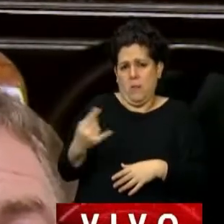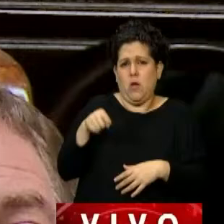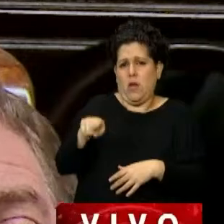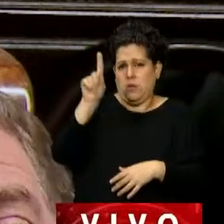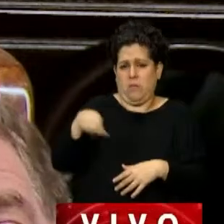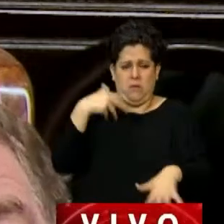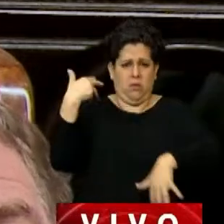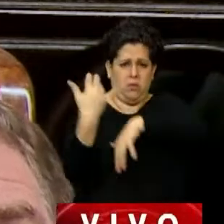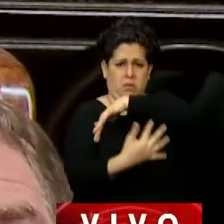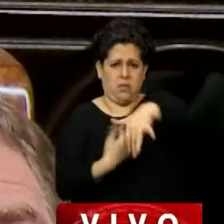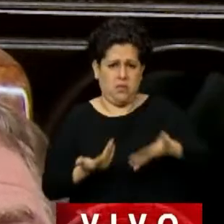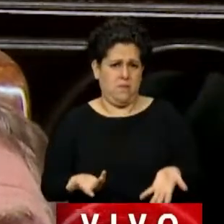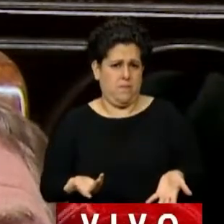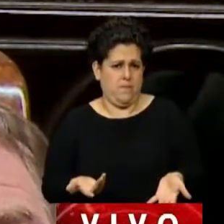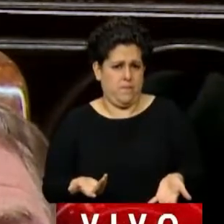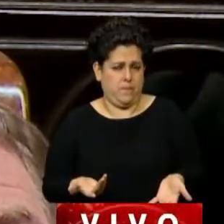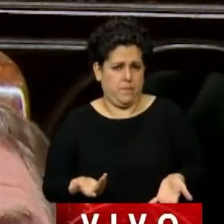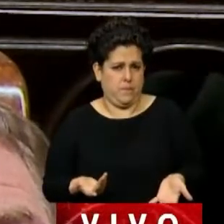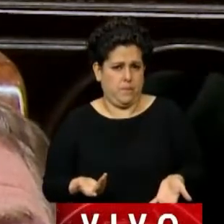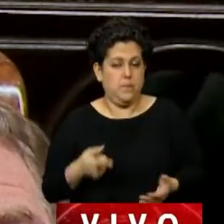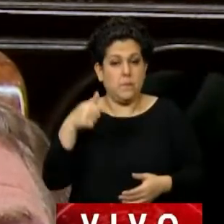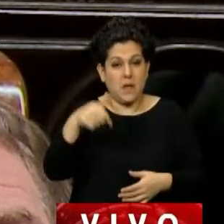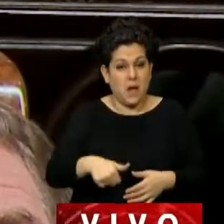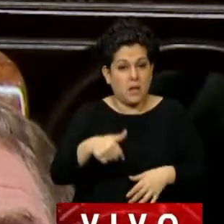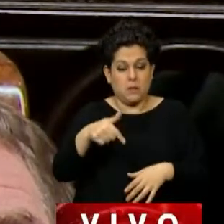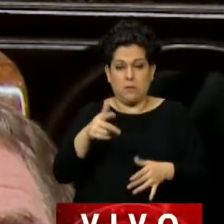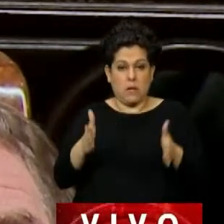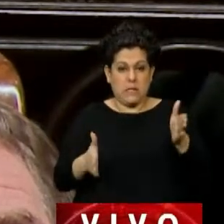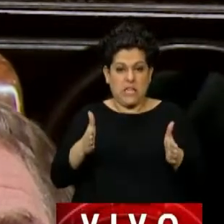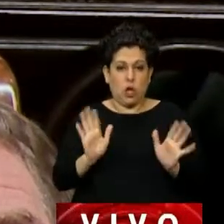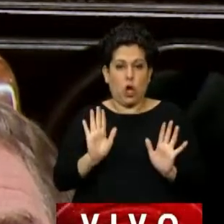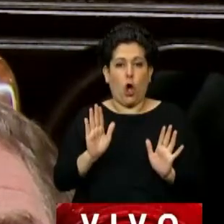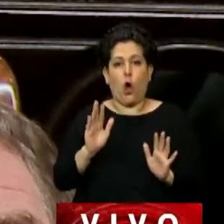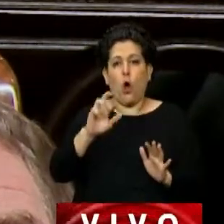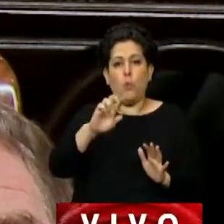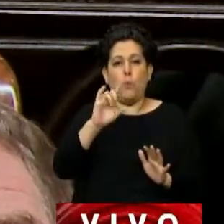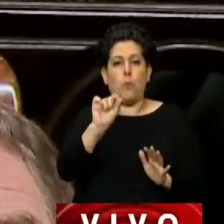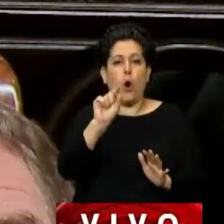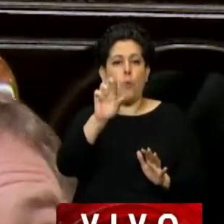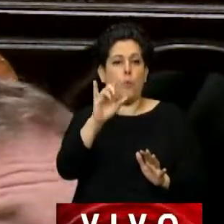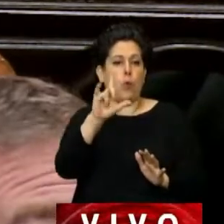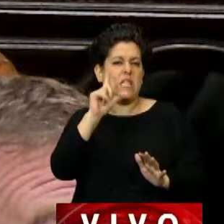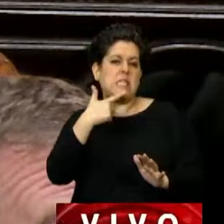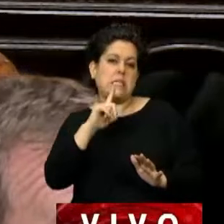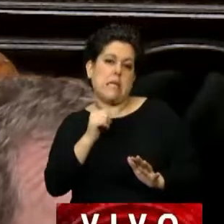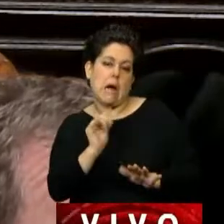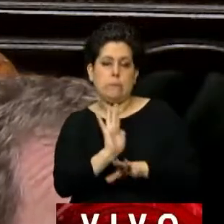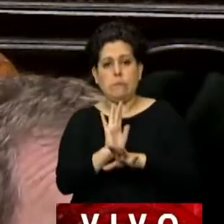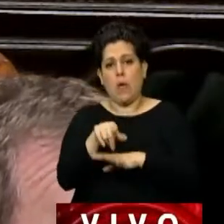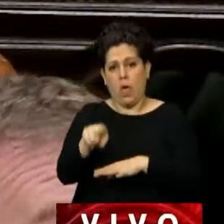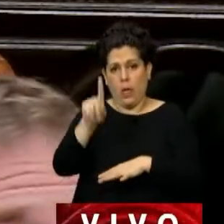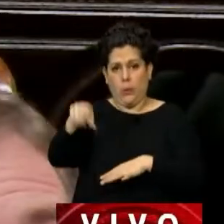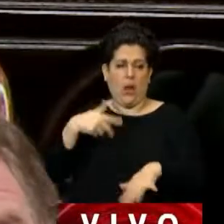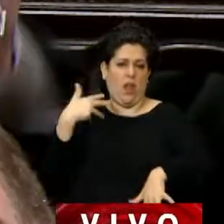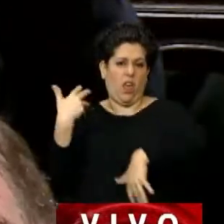crítica. Este final del ciclo populista es el que está llevando y explicando la crisis económica que atravesamos